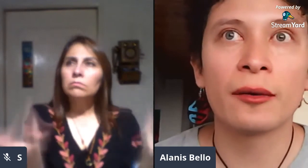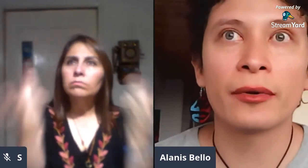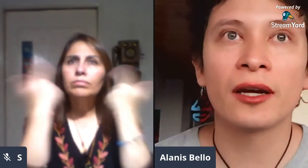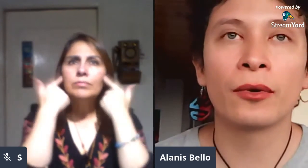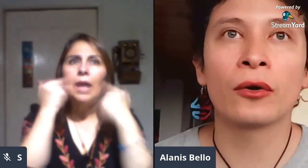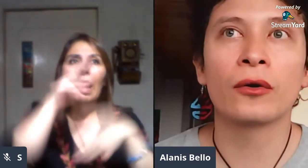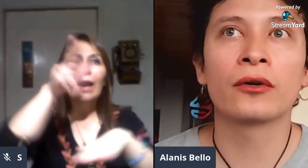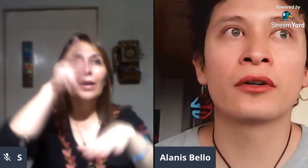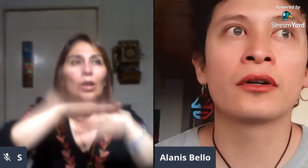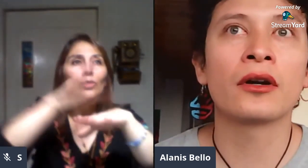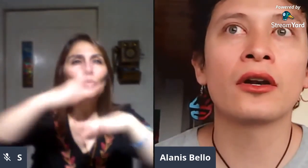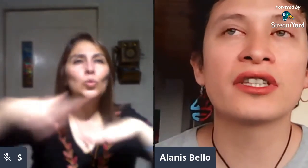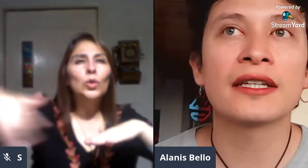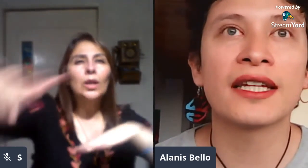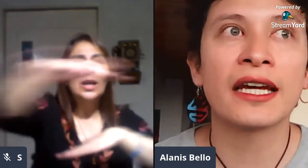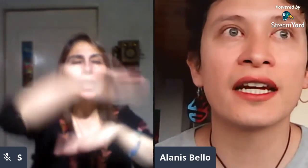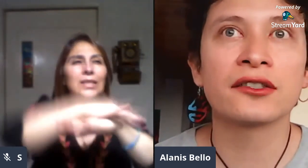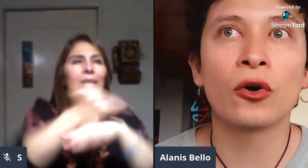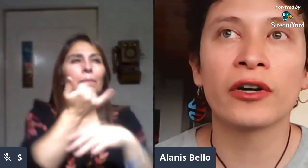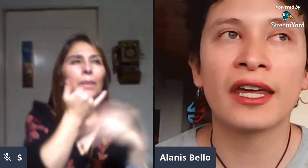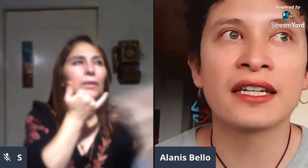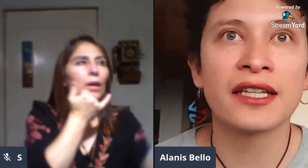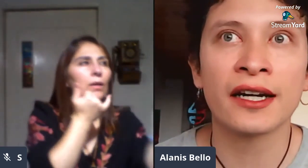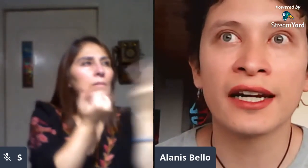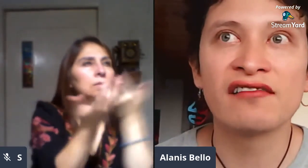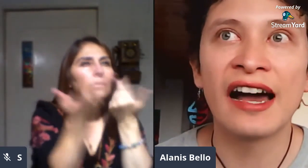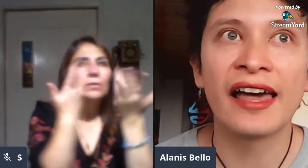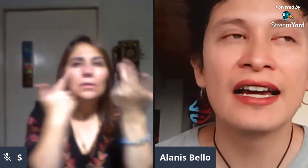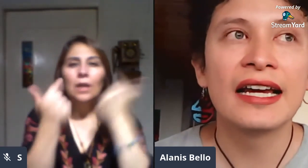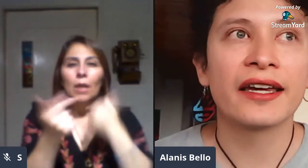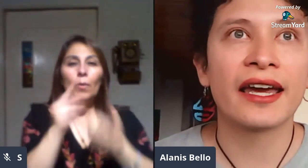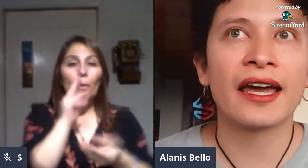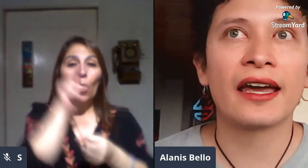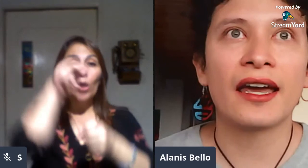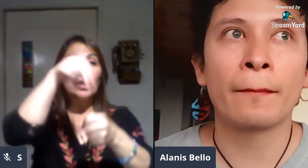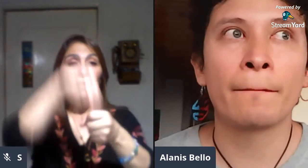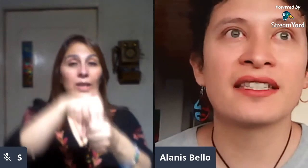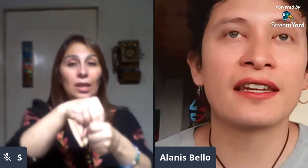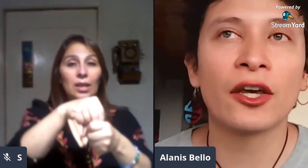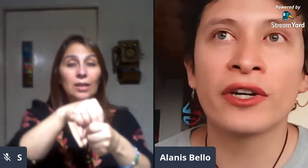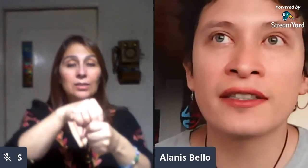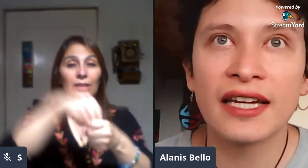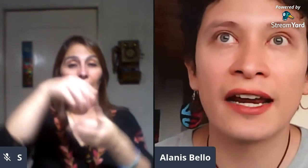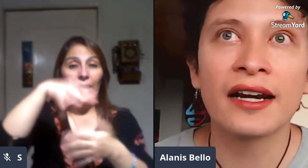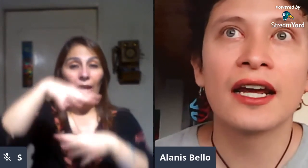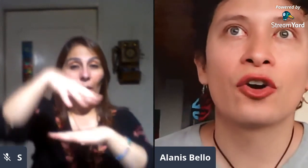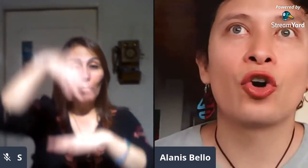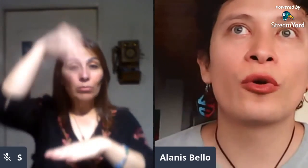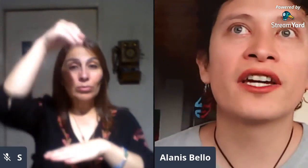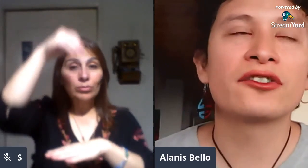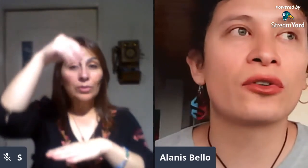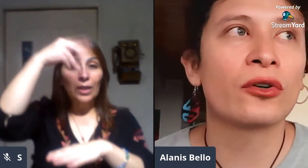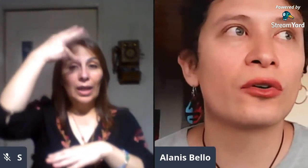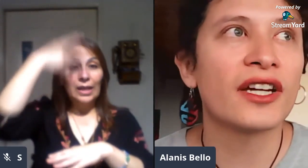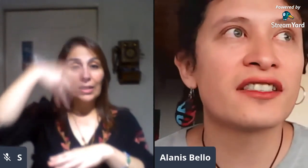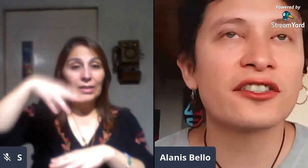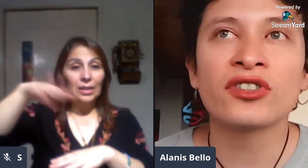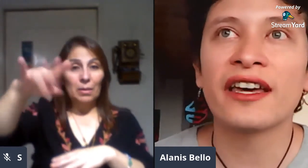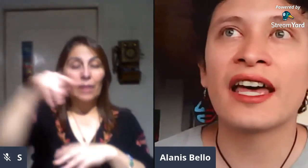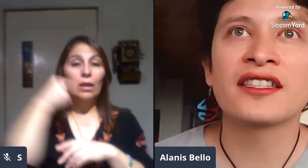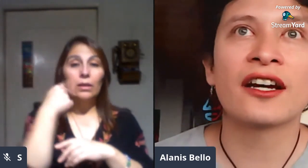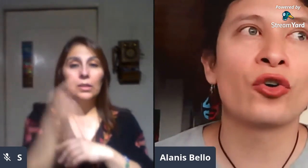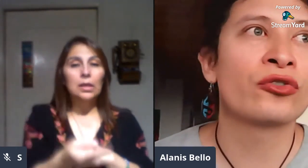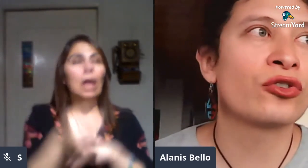lo he escuchado, por ejemplo, con los indígenas Kogi de la Sierra Nevada, que en vez de teorizar cómo